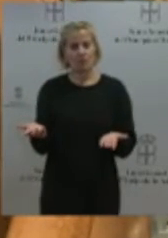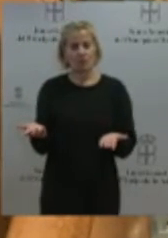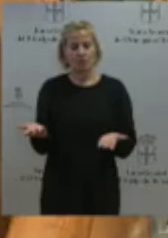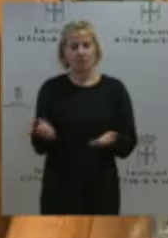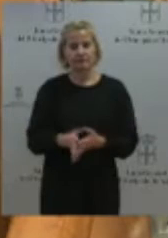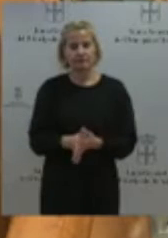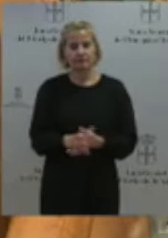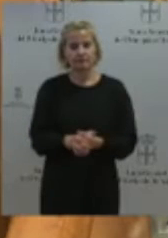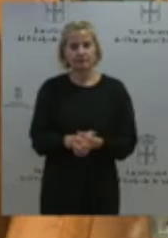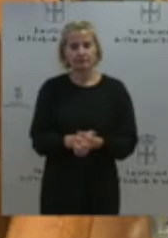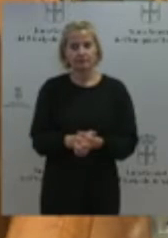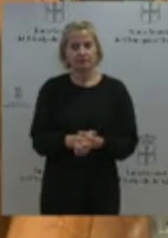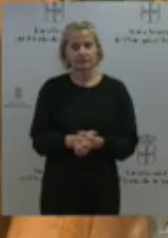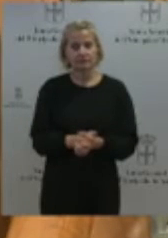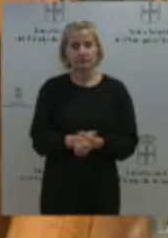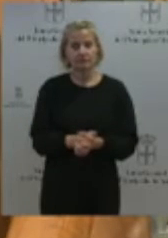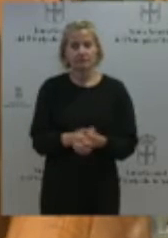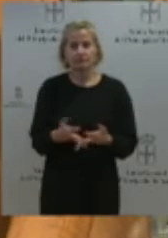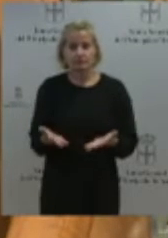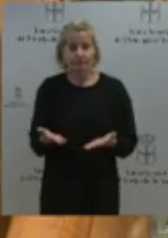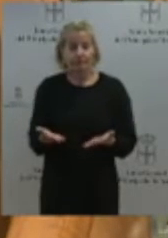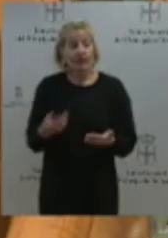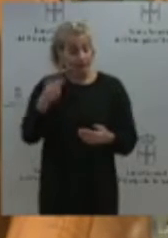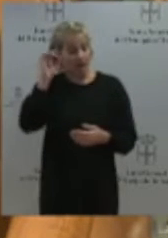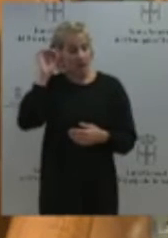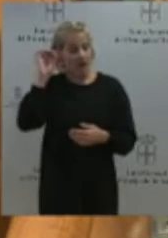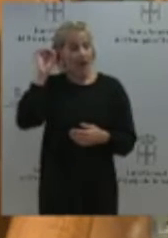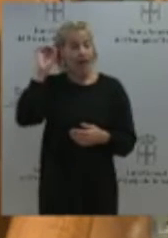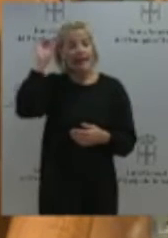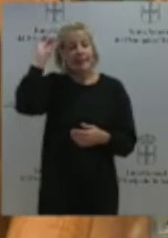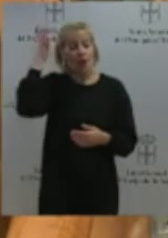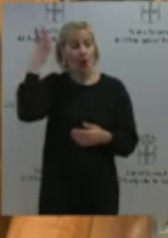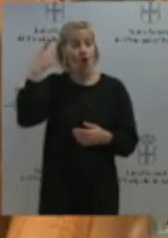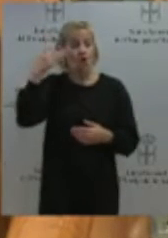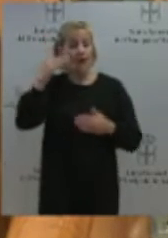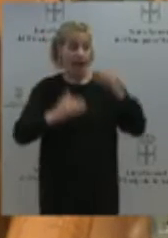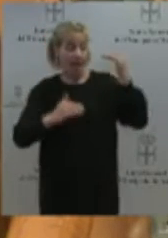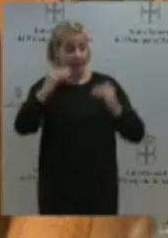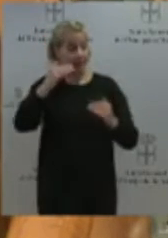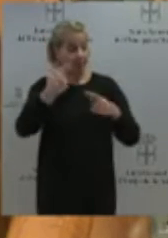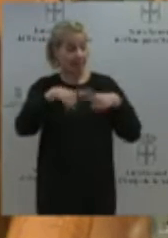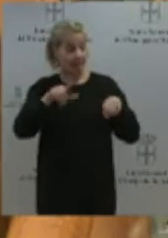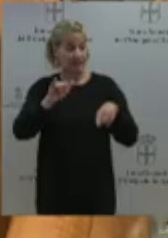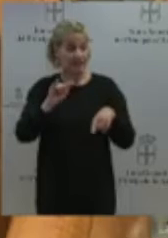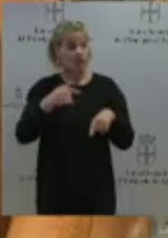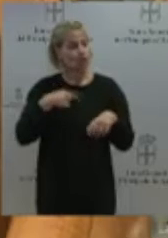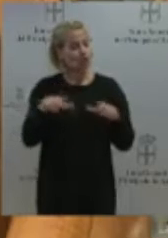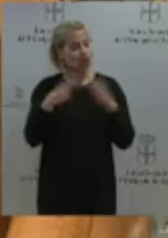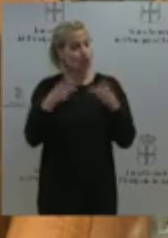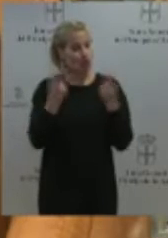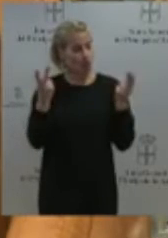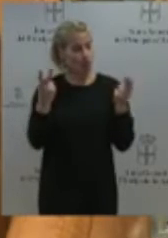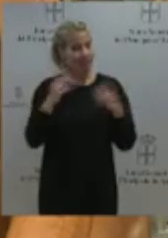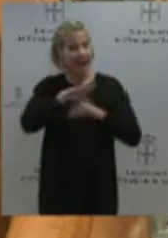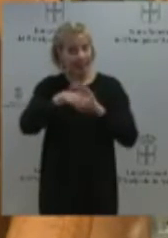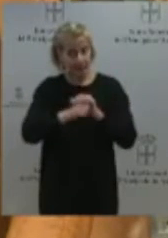Nuestras diferencias ideológicas, ¿saben cuáles son? Que yo soy un socialdemócrata, es decir, un socialista en democracia que acepta que en